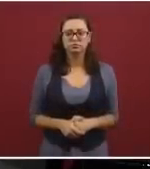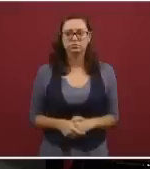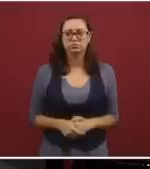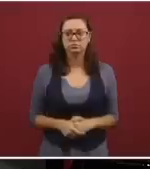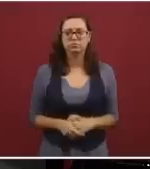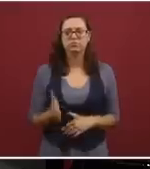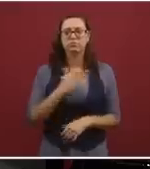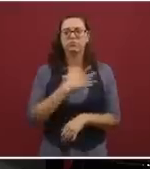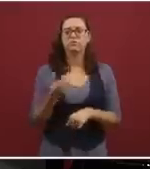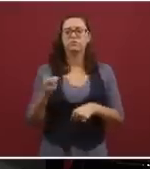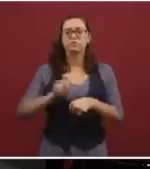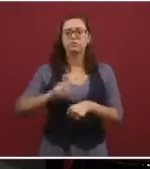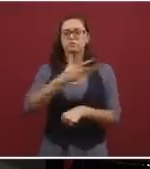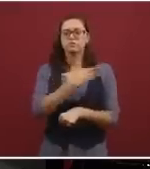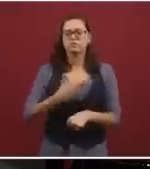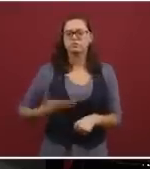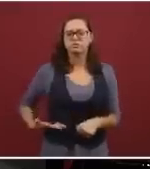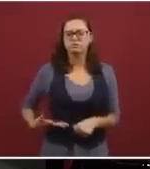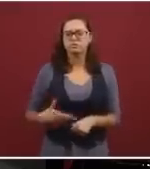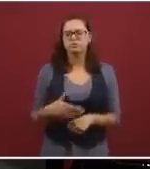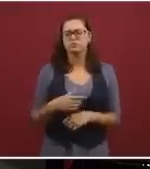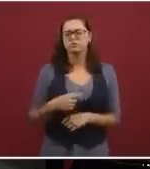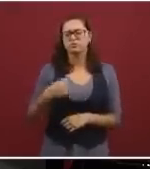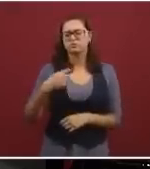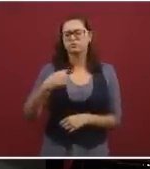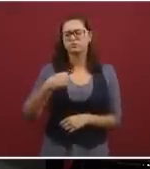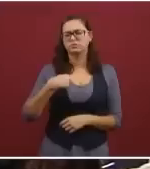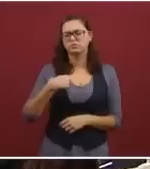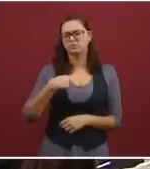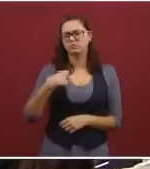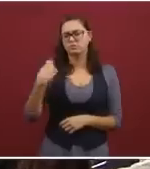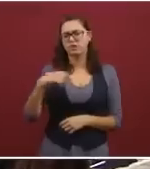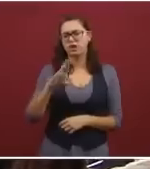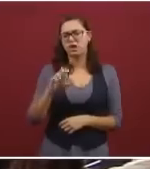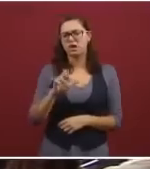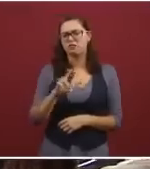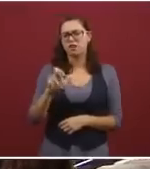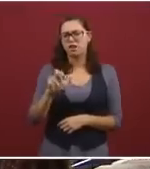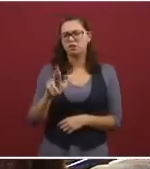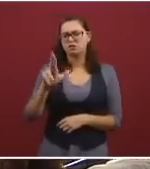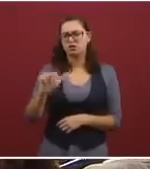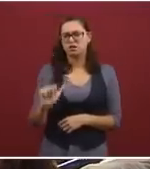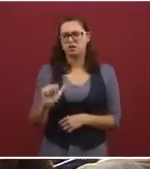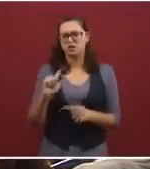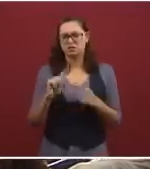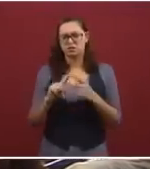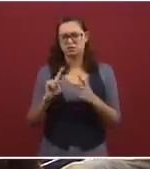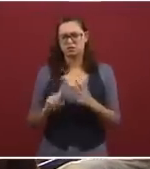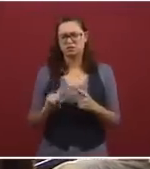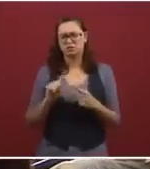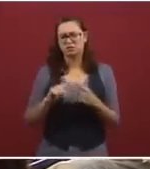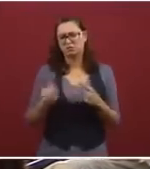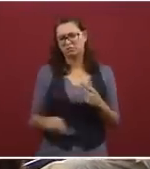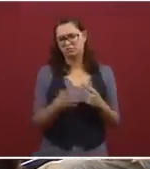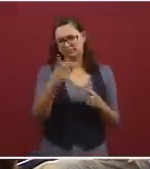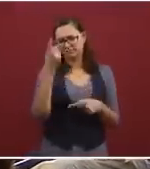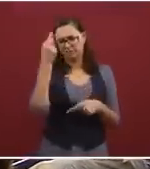Buenos días, señor presidente. Urbano Barrera, del diario Evasiones. Quisiera formarle dos preguntas, una para el director de